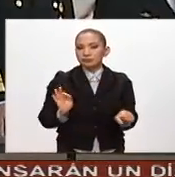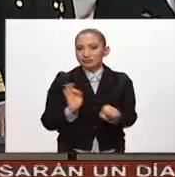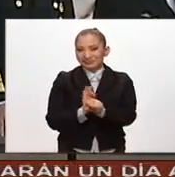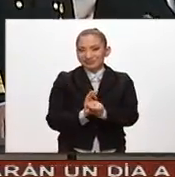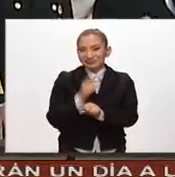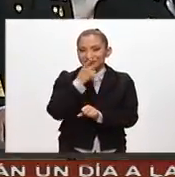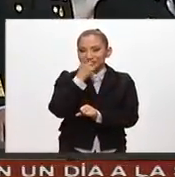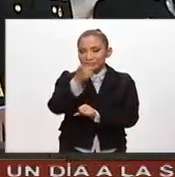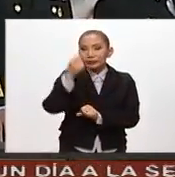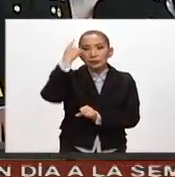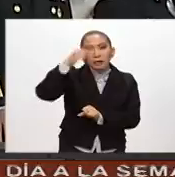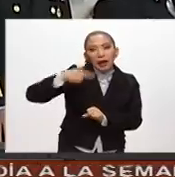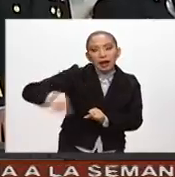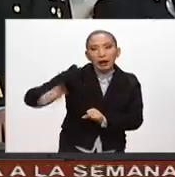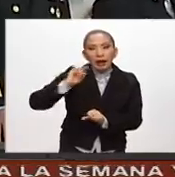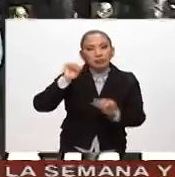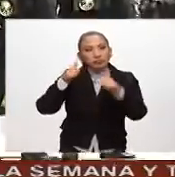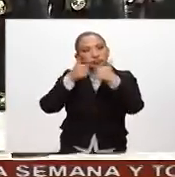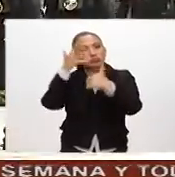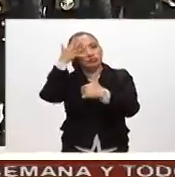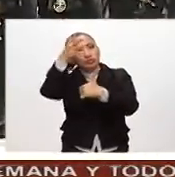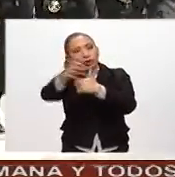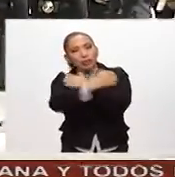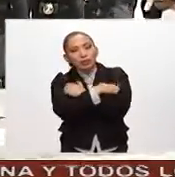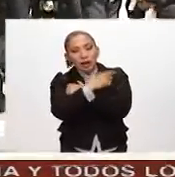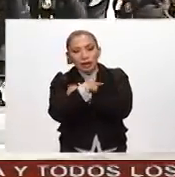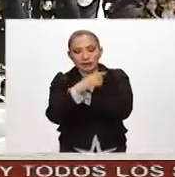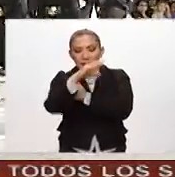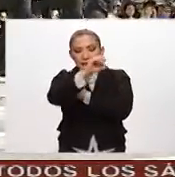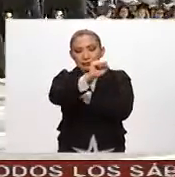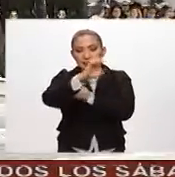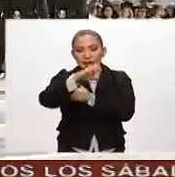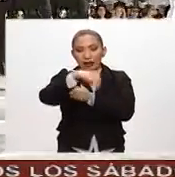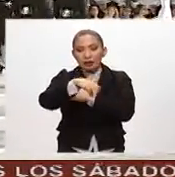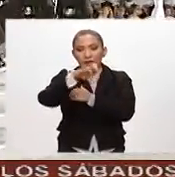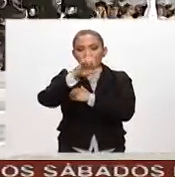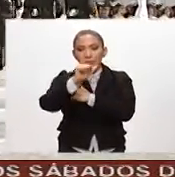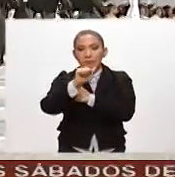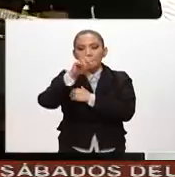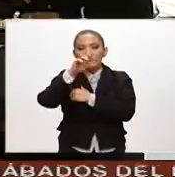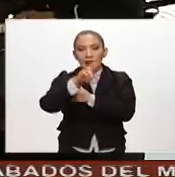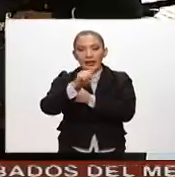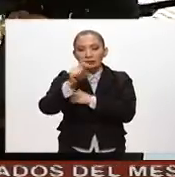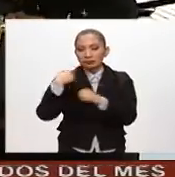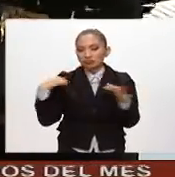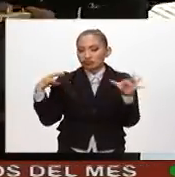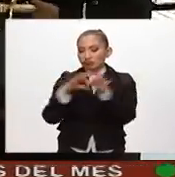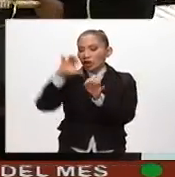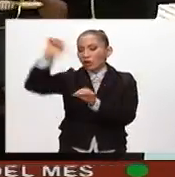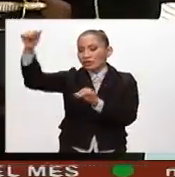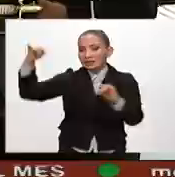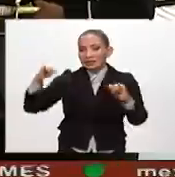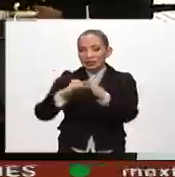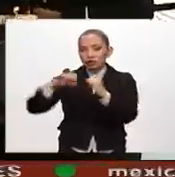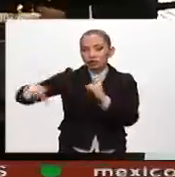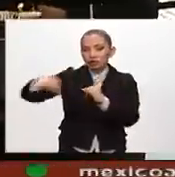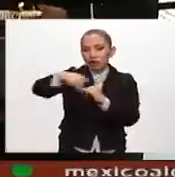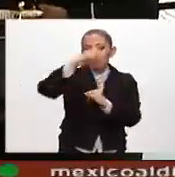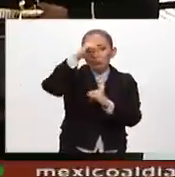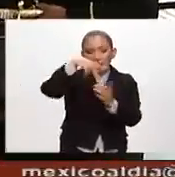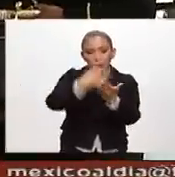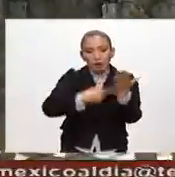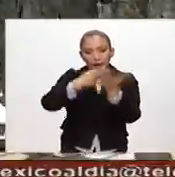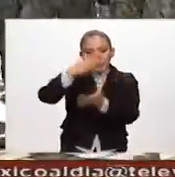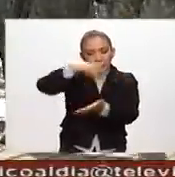también aseguró que para asumir el reto educativo, la CEMAR mantiene coordinación con otras dependencias para actualizar sus planes de